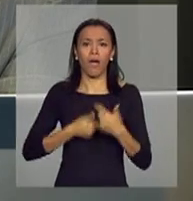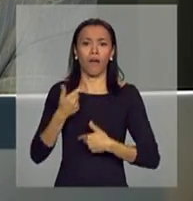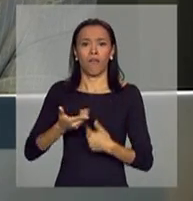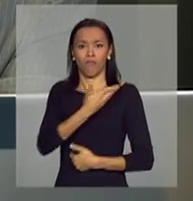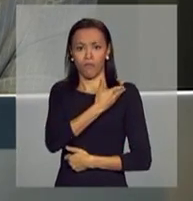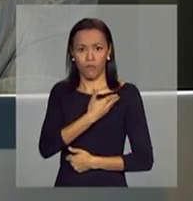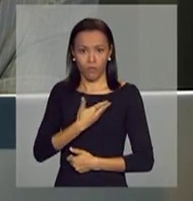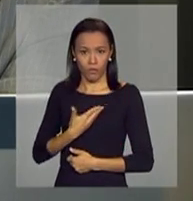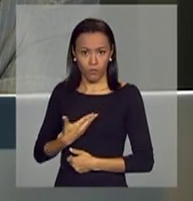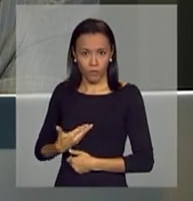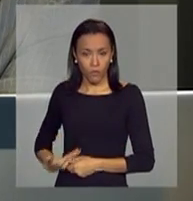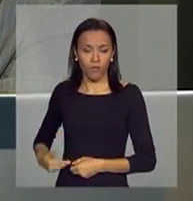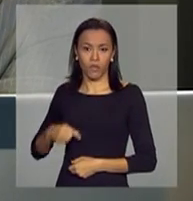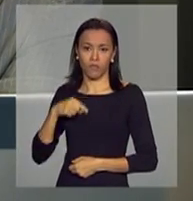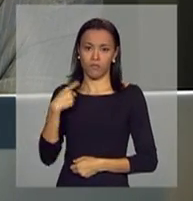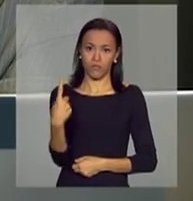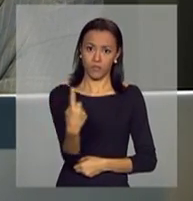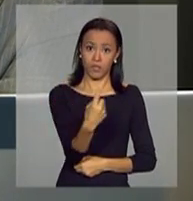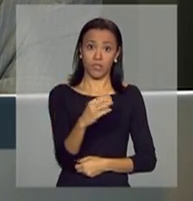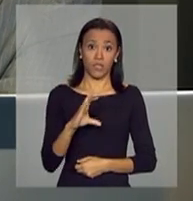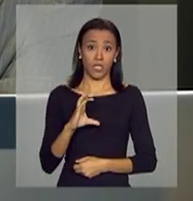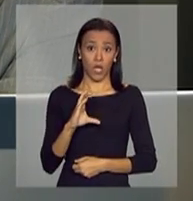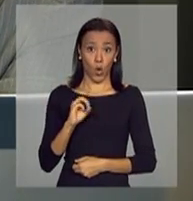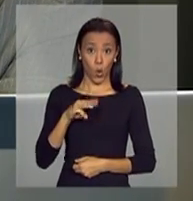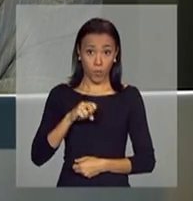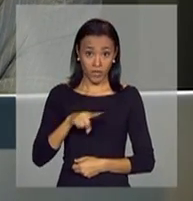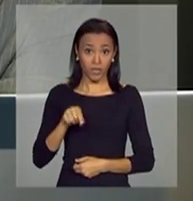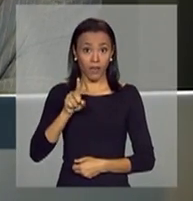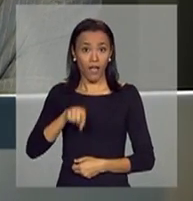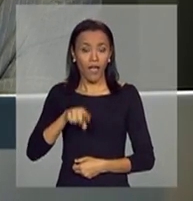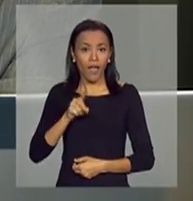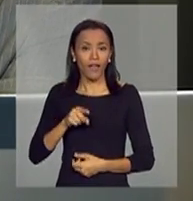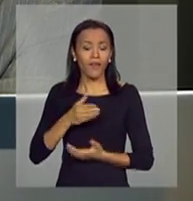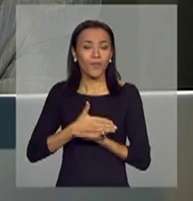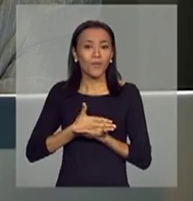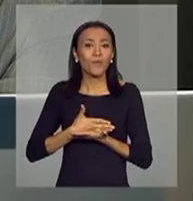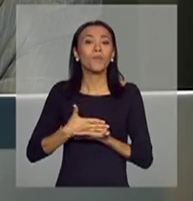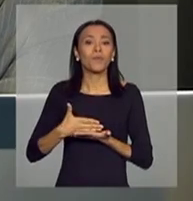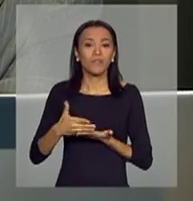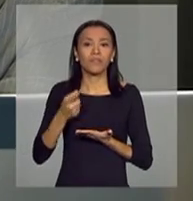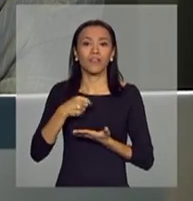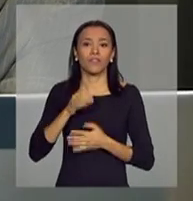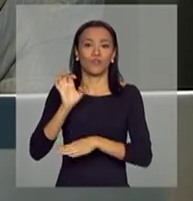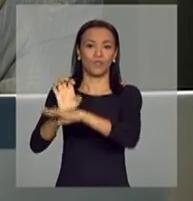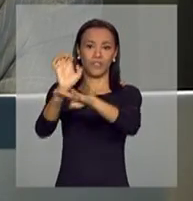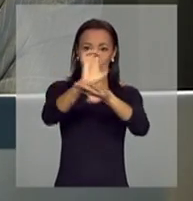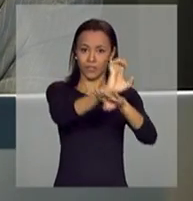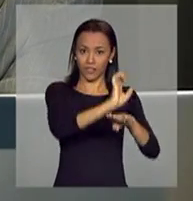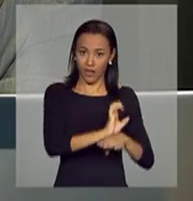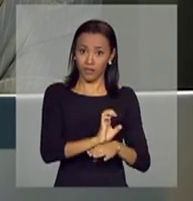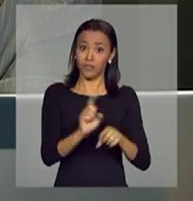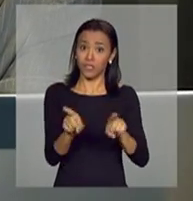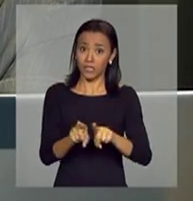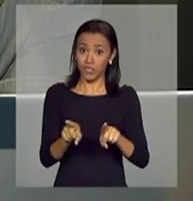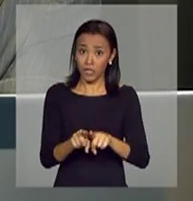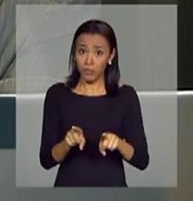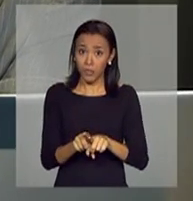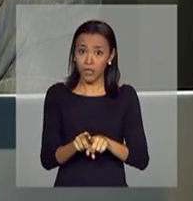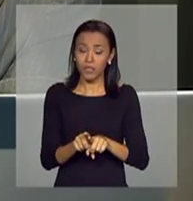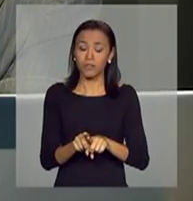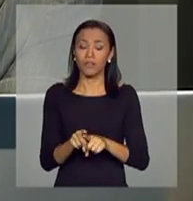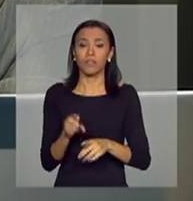de crear una comisión nacional es acompañada por iniciativas estaduales y también por iniciativas de la sociedad